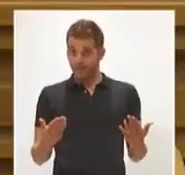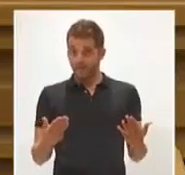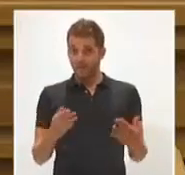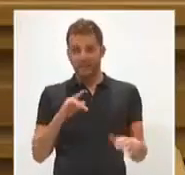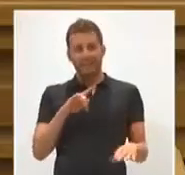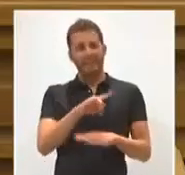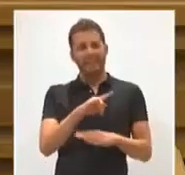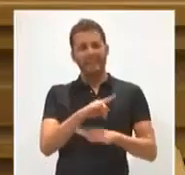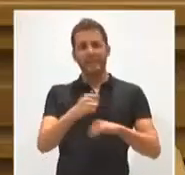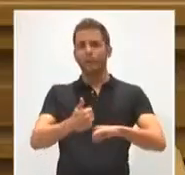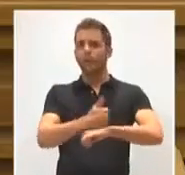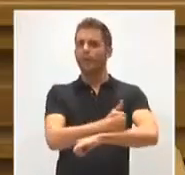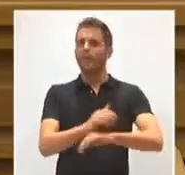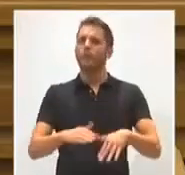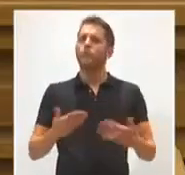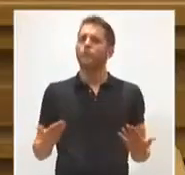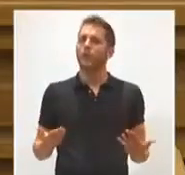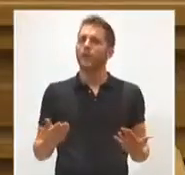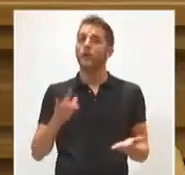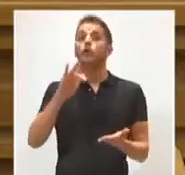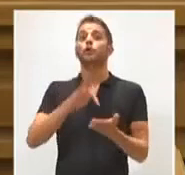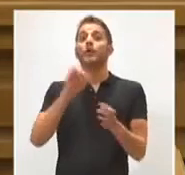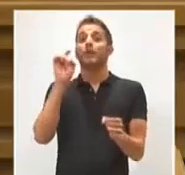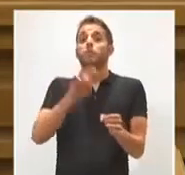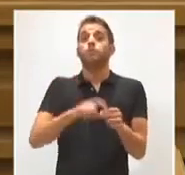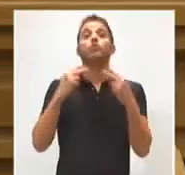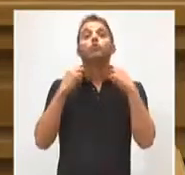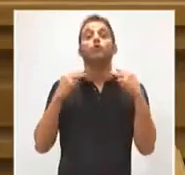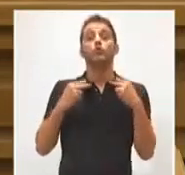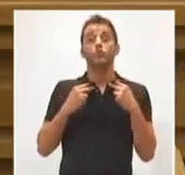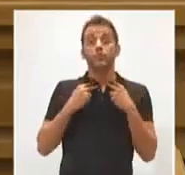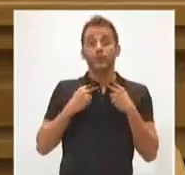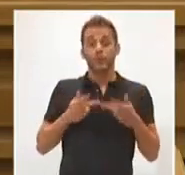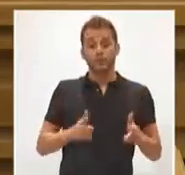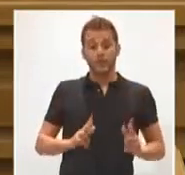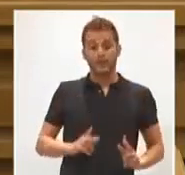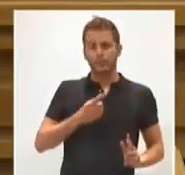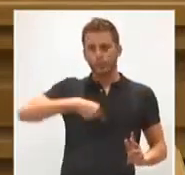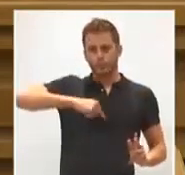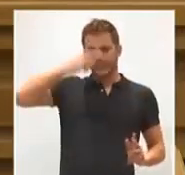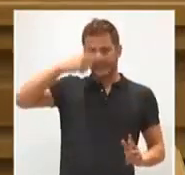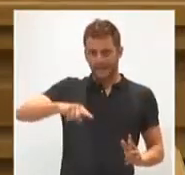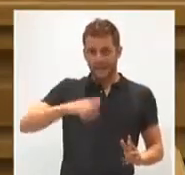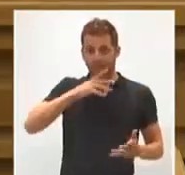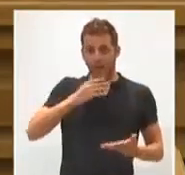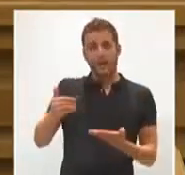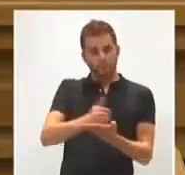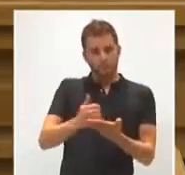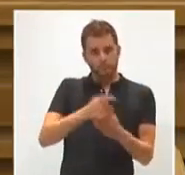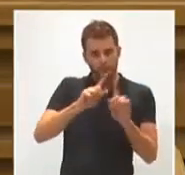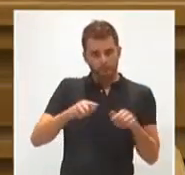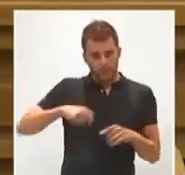a la ciudadanía es ocupar un puesto de diputado que ahora como bien saben se cobran hubo un tiempo en que no pero que